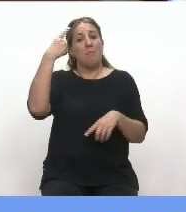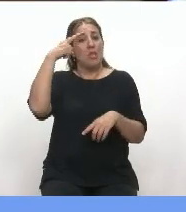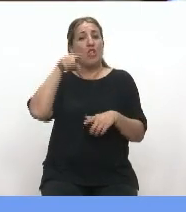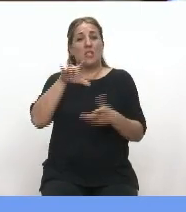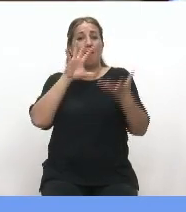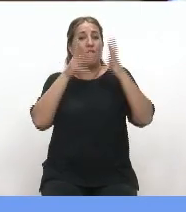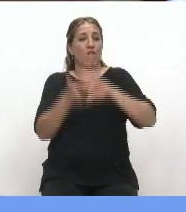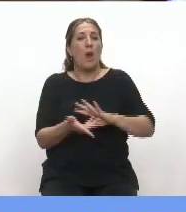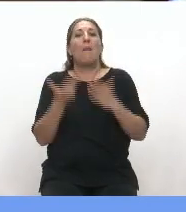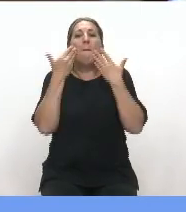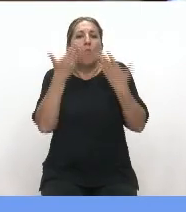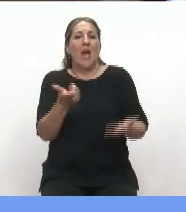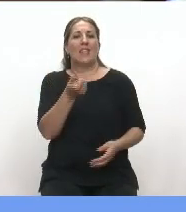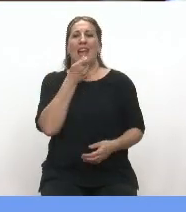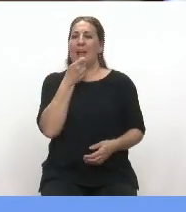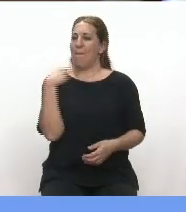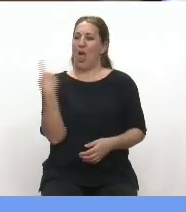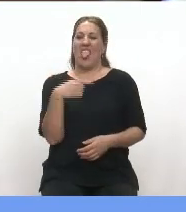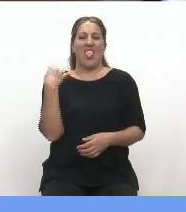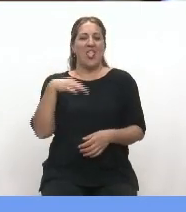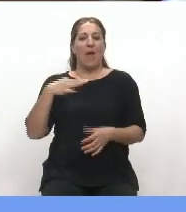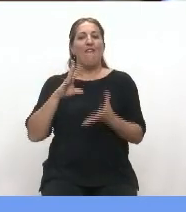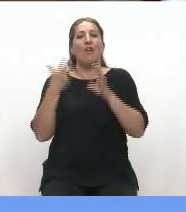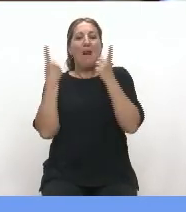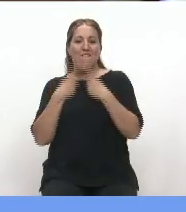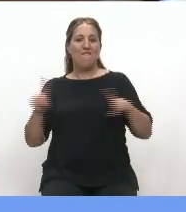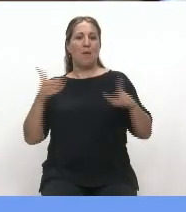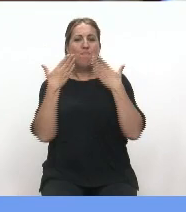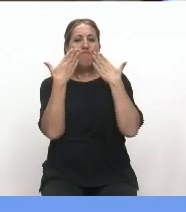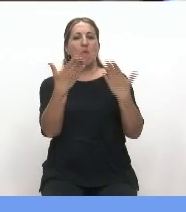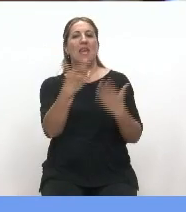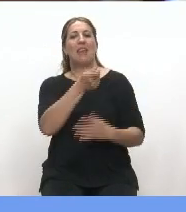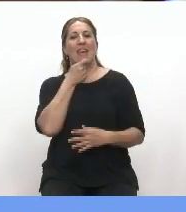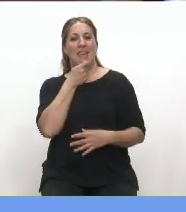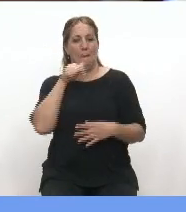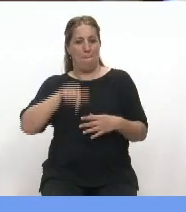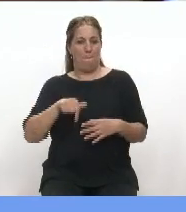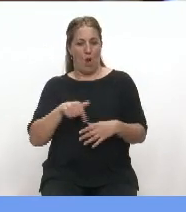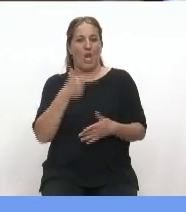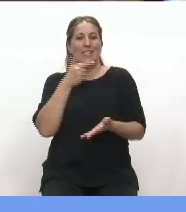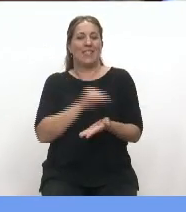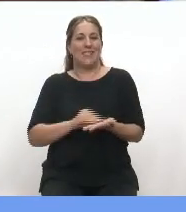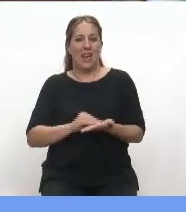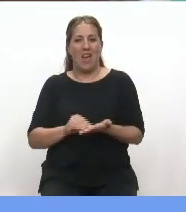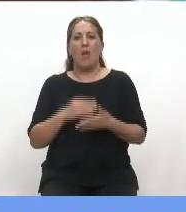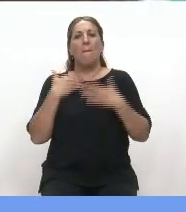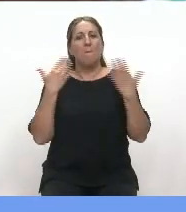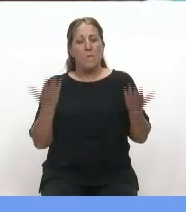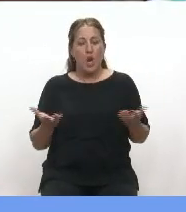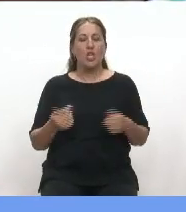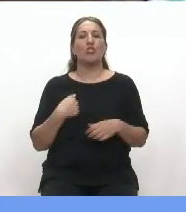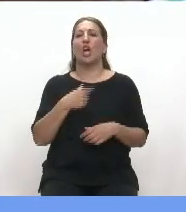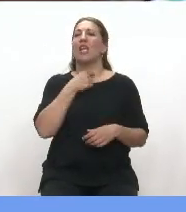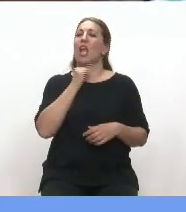la ejemplaridad es lo que nos tiene que caracterizar en esta Cámara Alta. Por eso, tranquilamente